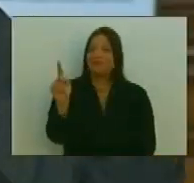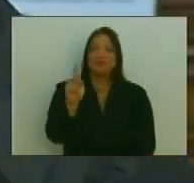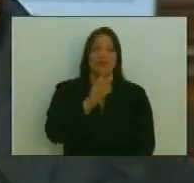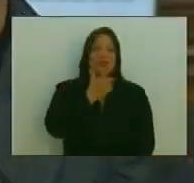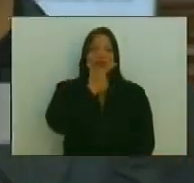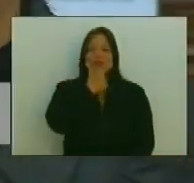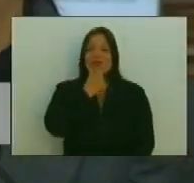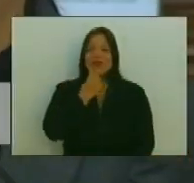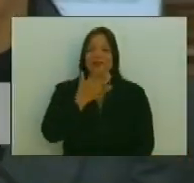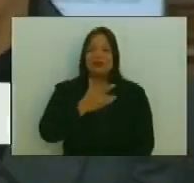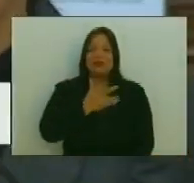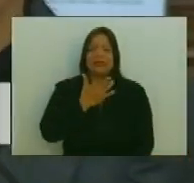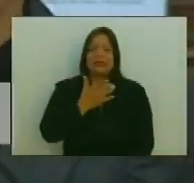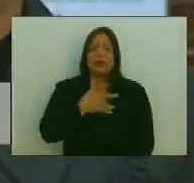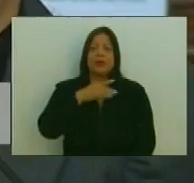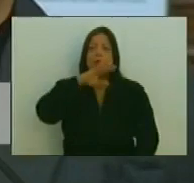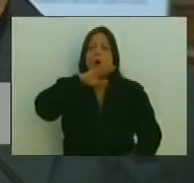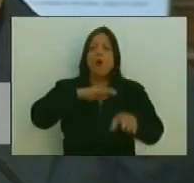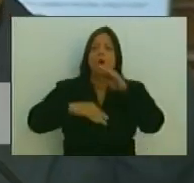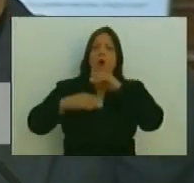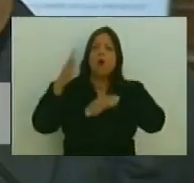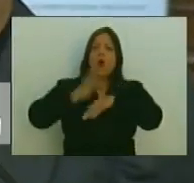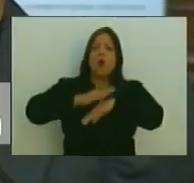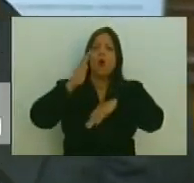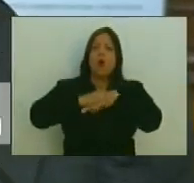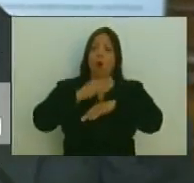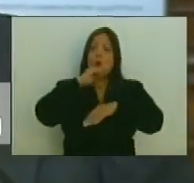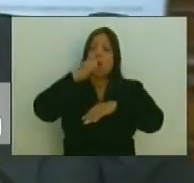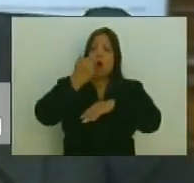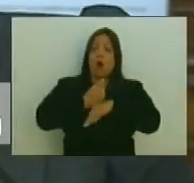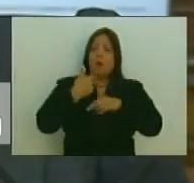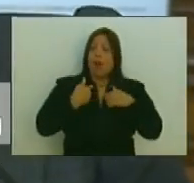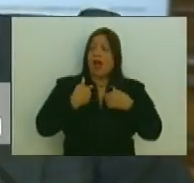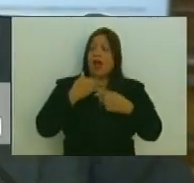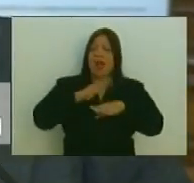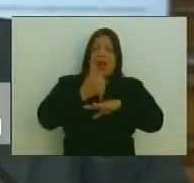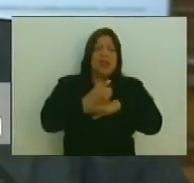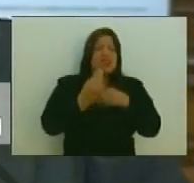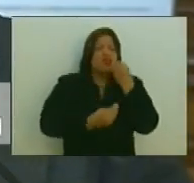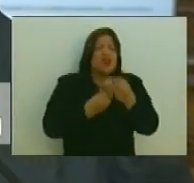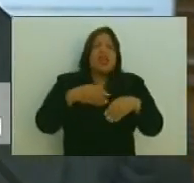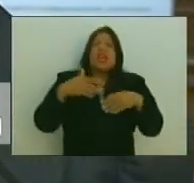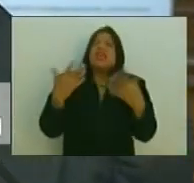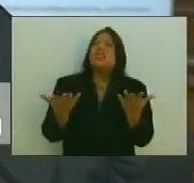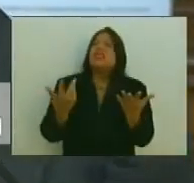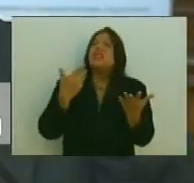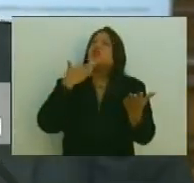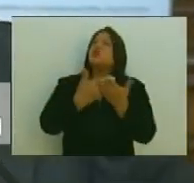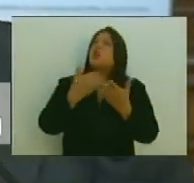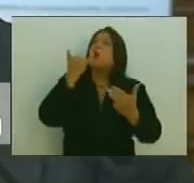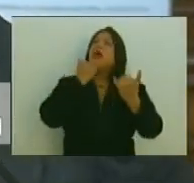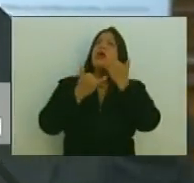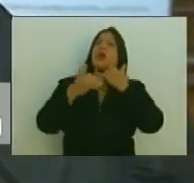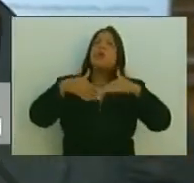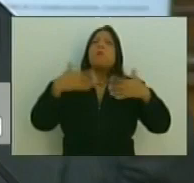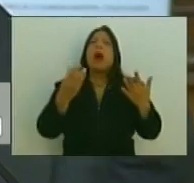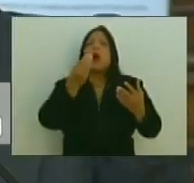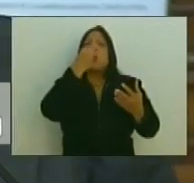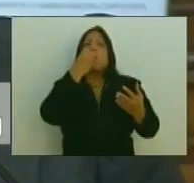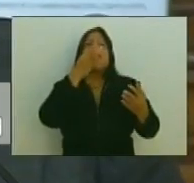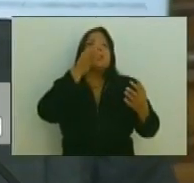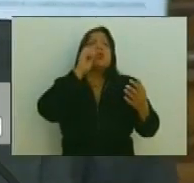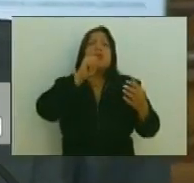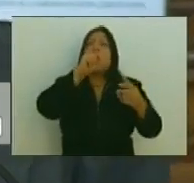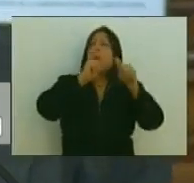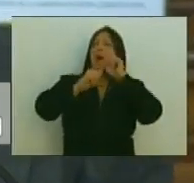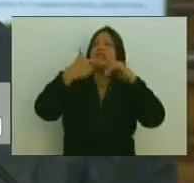porque viene el sentimiento de culpa y decimos, Dios mío, pero ¿qué hice? ¿Qué pasó? ¿Qué me tomé? ¿Qué comí? Hice una